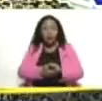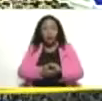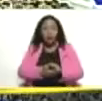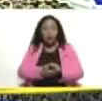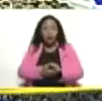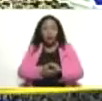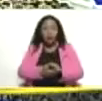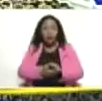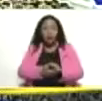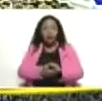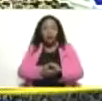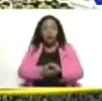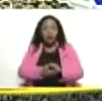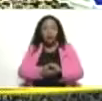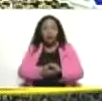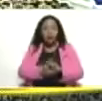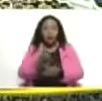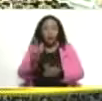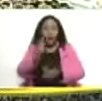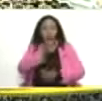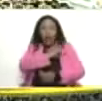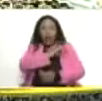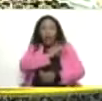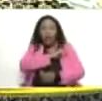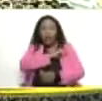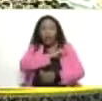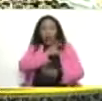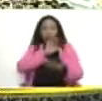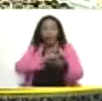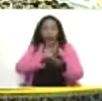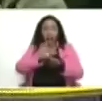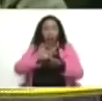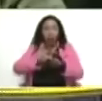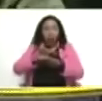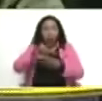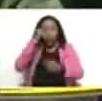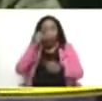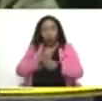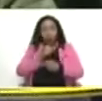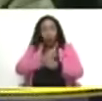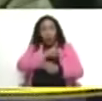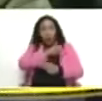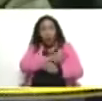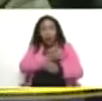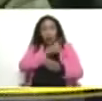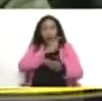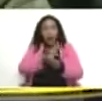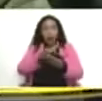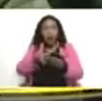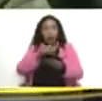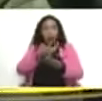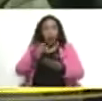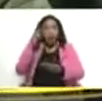Hernández Lares, comandante estratégico operacional de la Fuerza Armada Nacional Bolivariana,